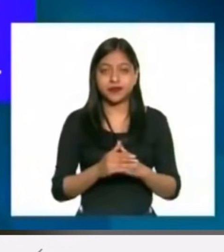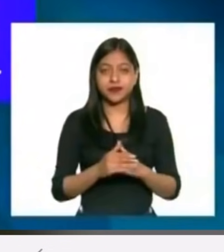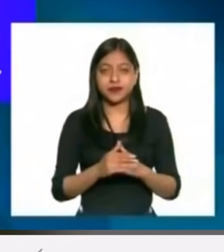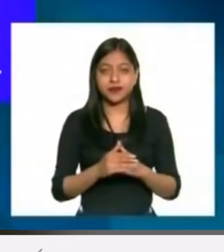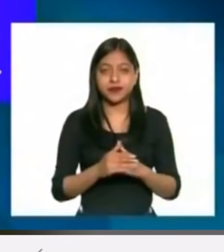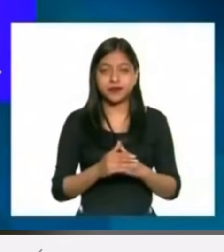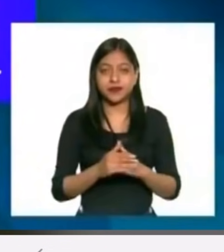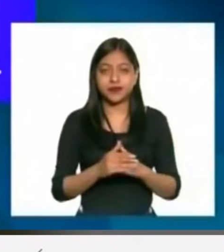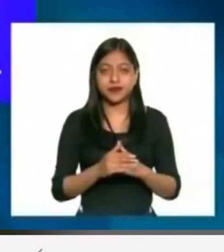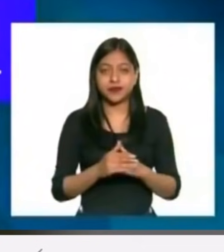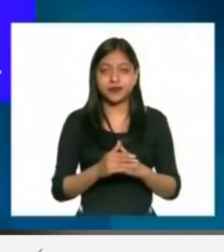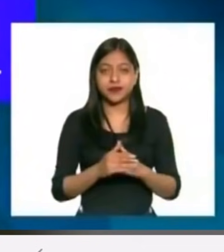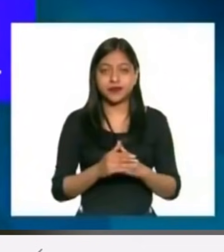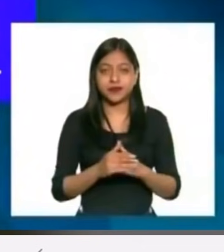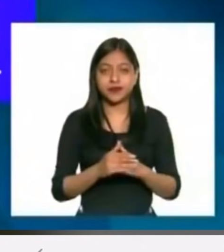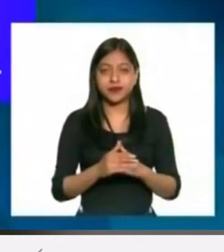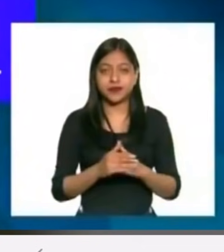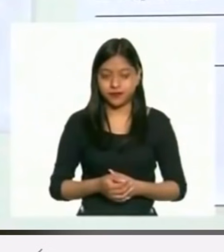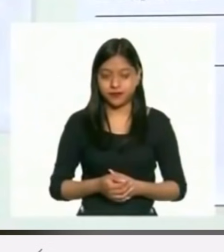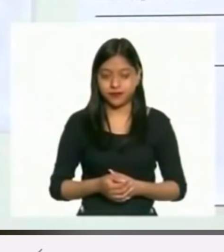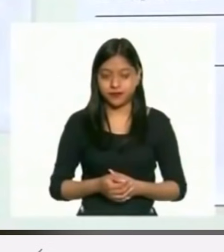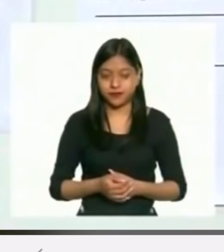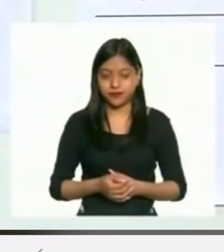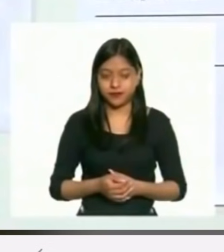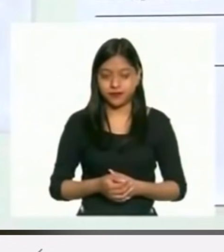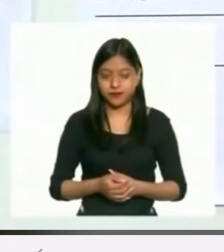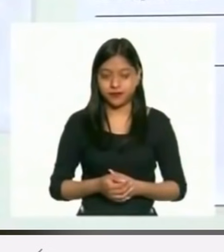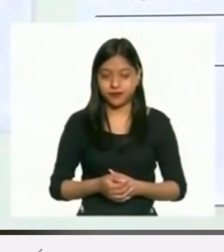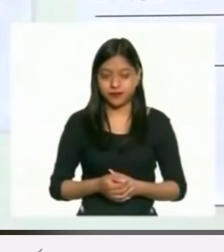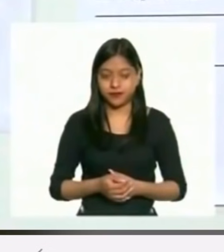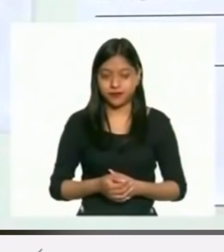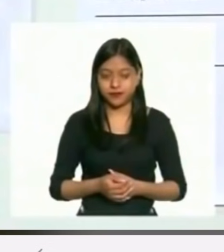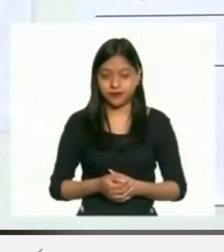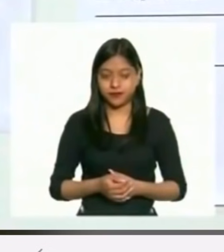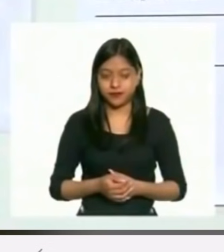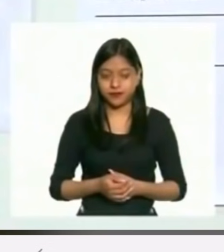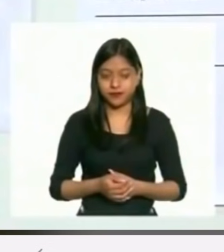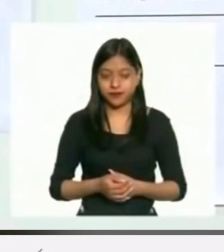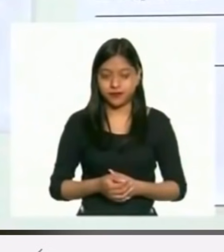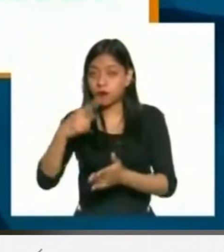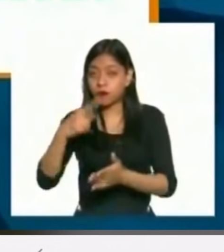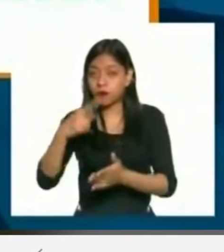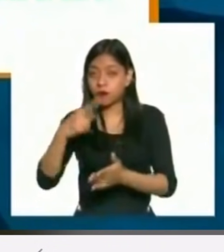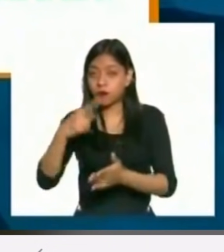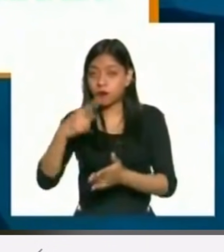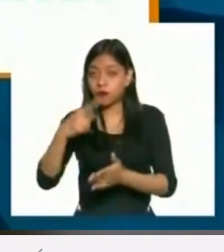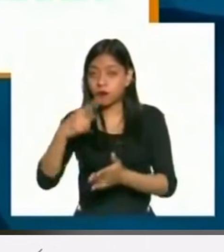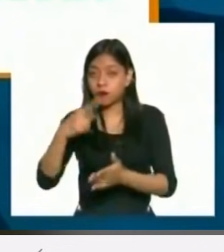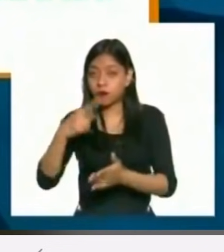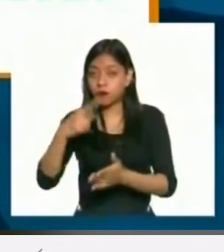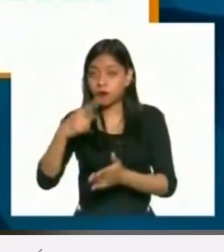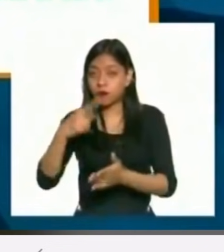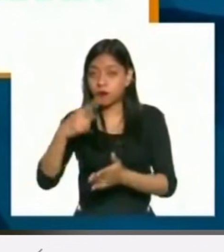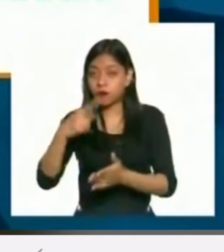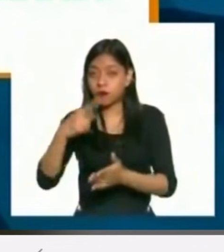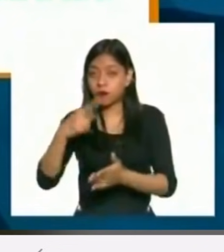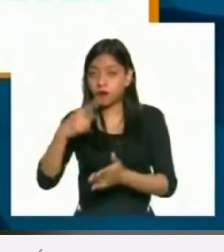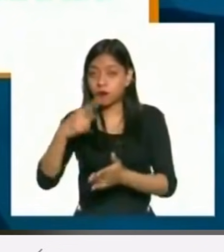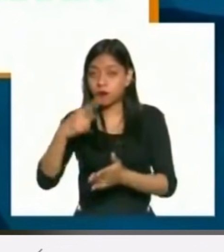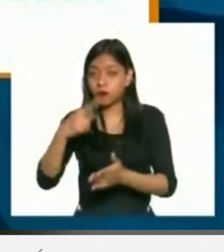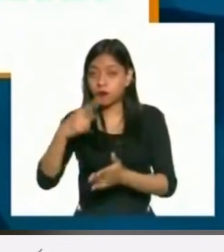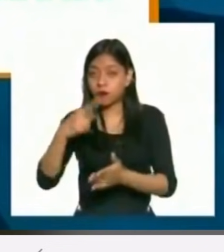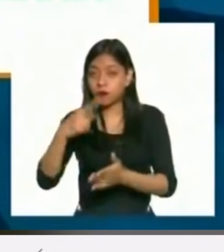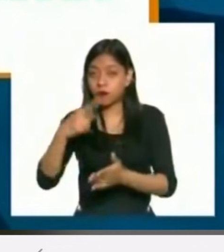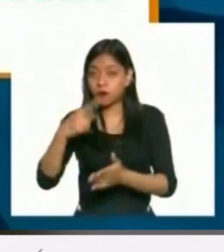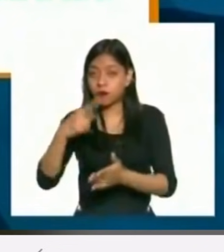un punto que multiplica por 400. Son 400 y así un total nos da 401. Son 3 puntos y su valor es 1,